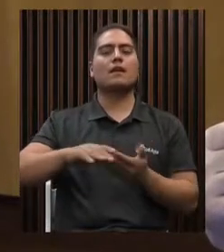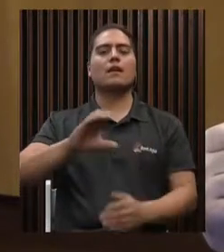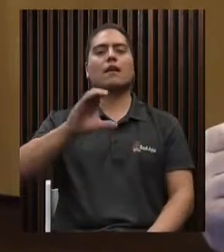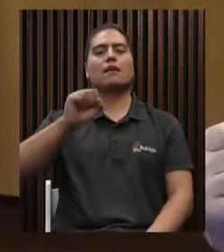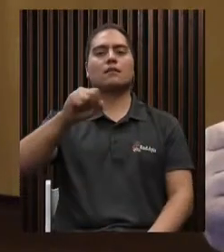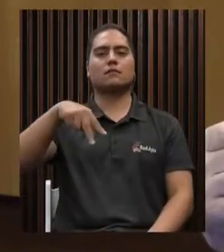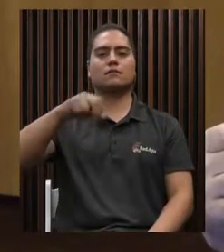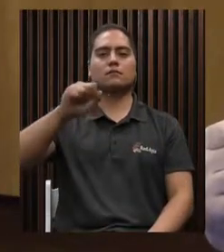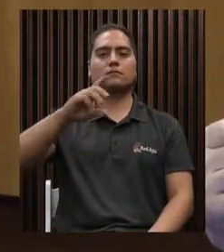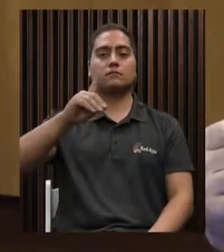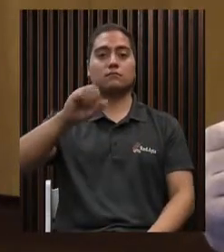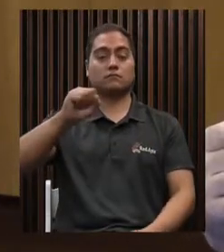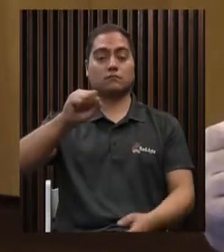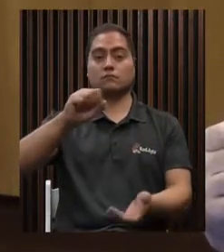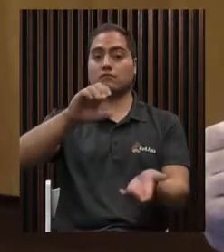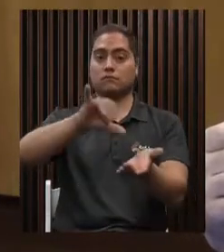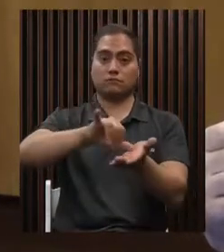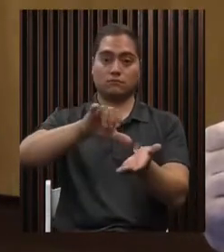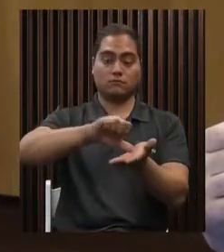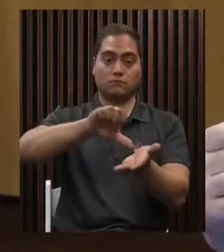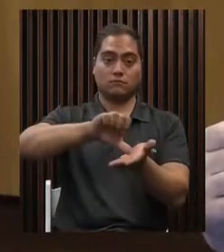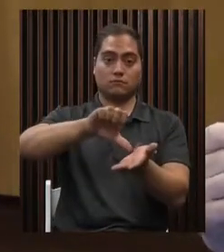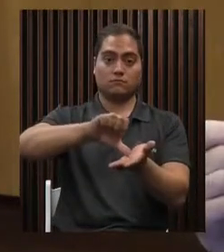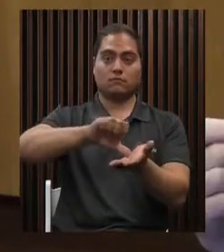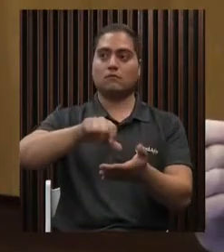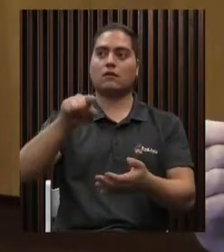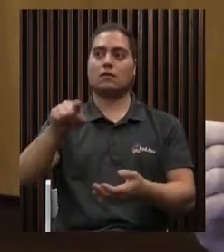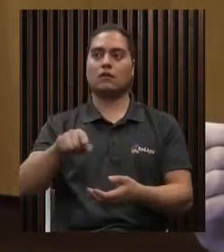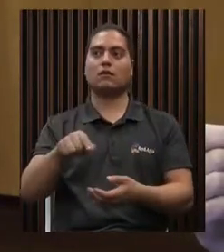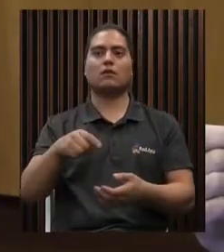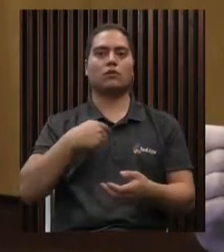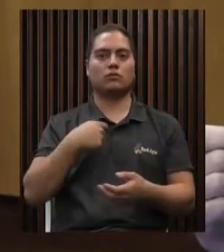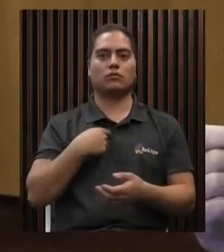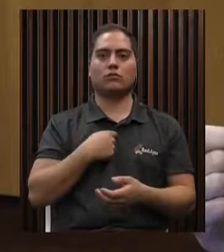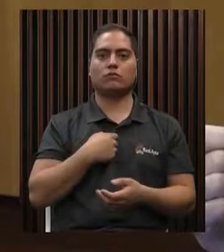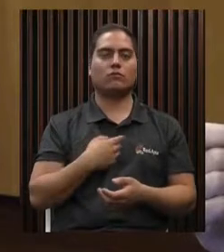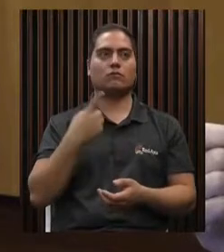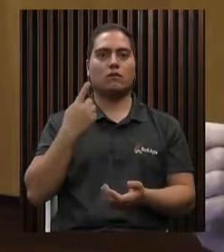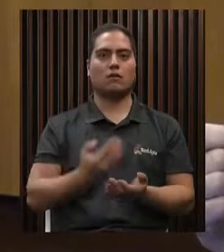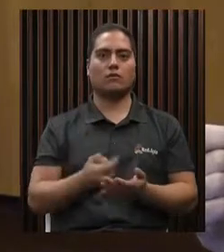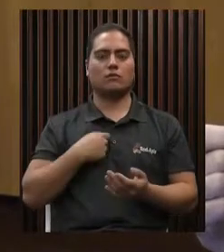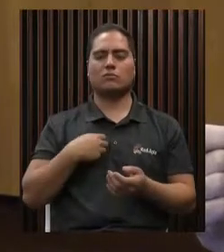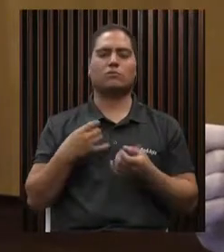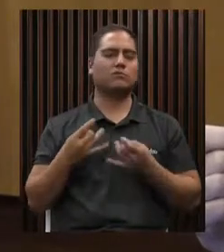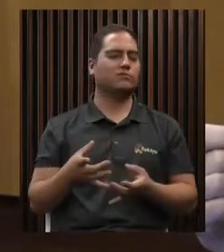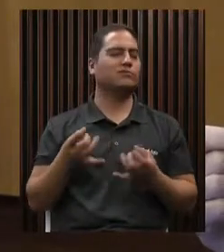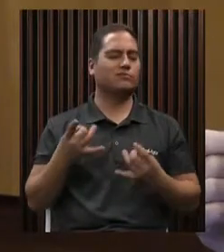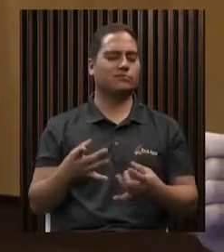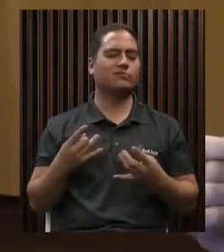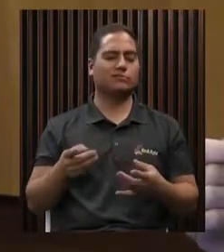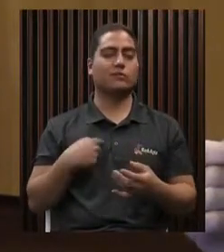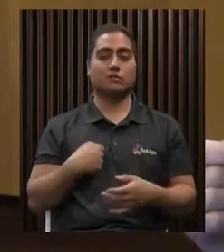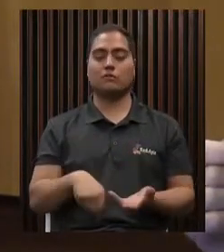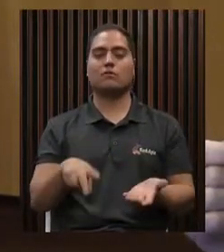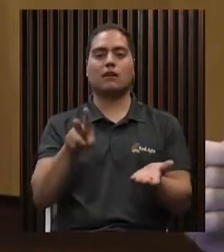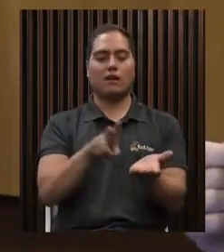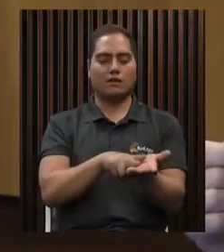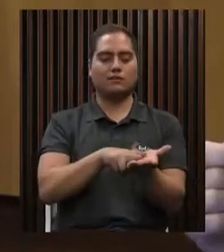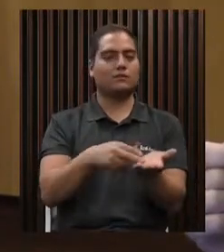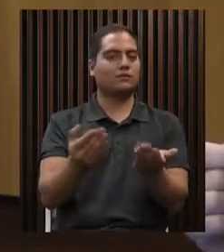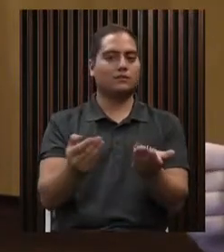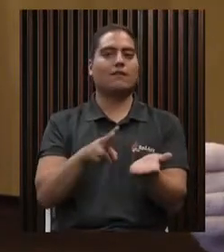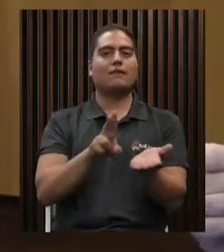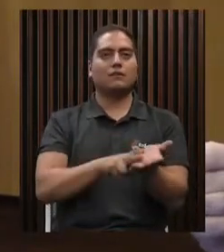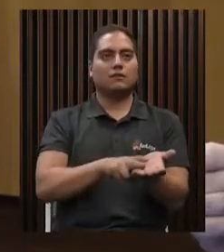en que yo tenía mucho dolor y necesitaba recostarme durante mucho tiempo. Y como había descripción de audio,